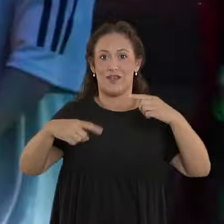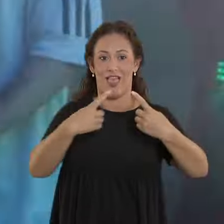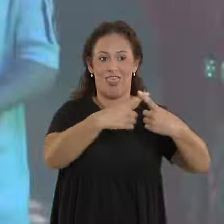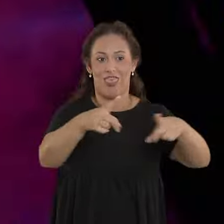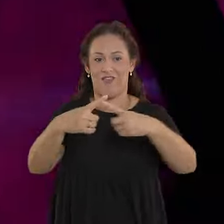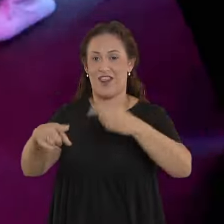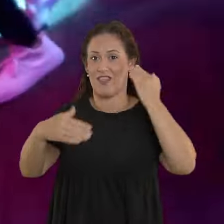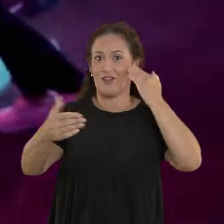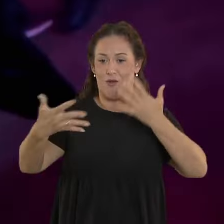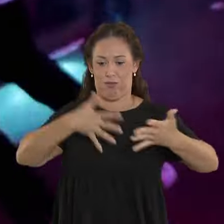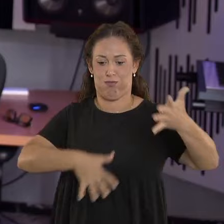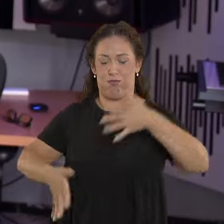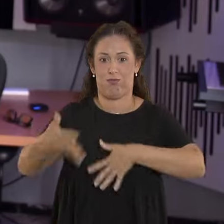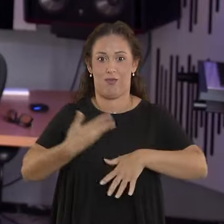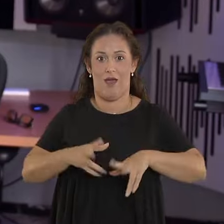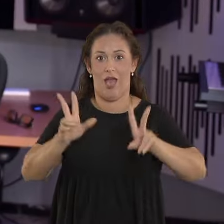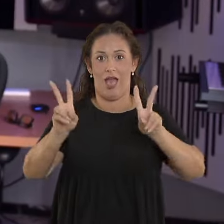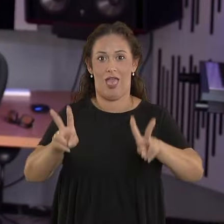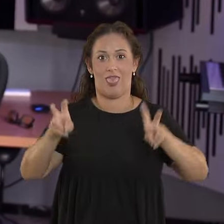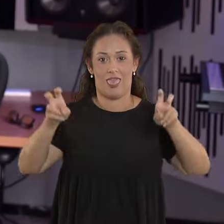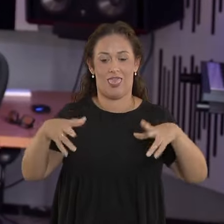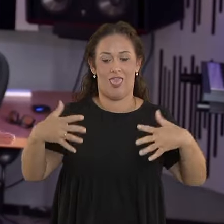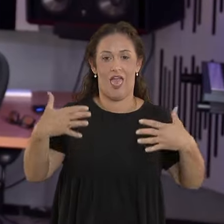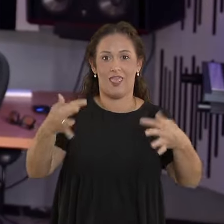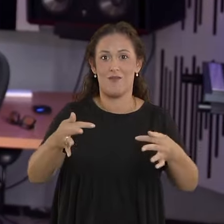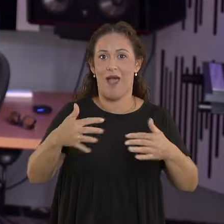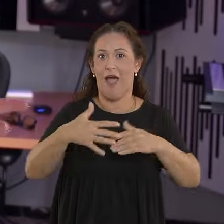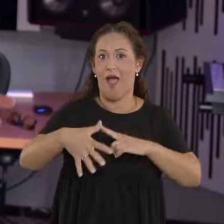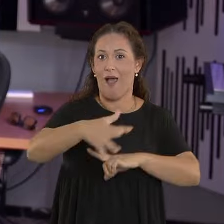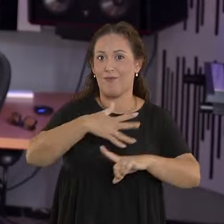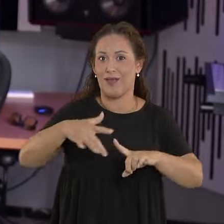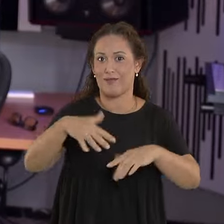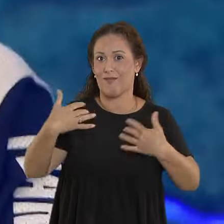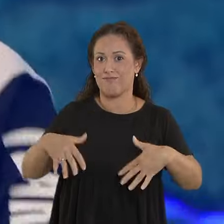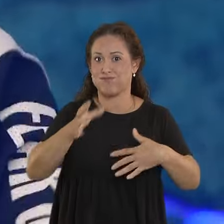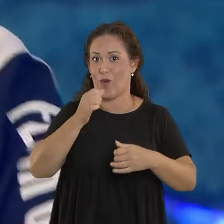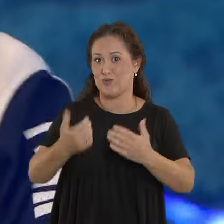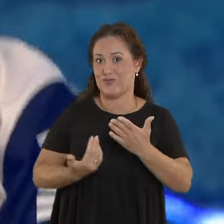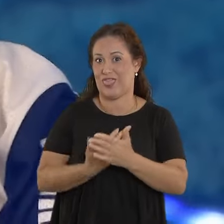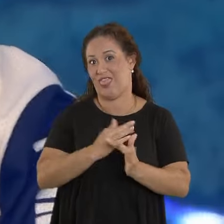de música diferente, ¿sabes? Y bueno, en un ambiente súper chill, súper guay, súper desenfadado, ¿sabes? De día.